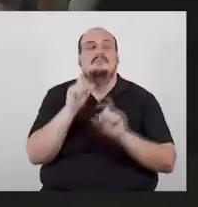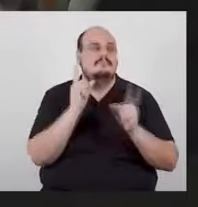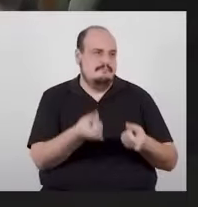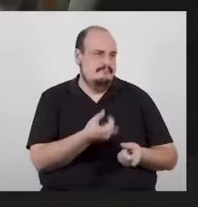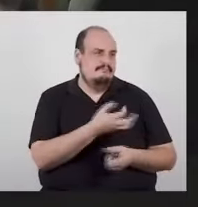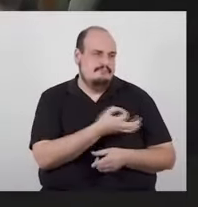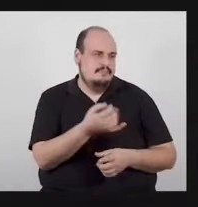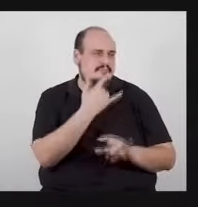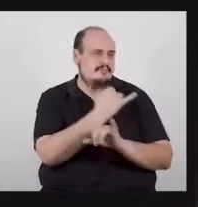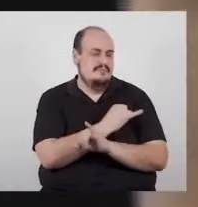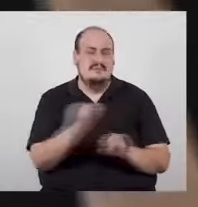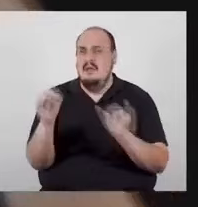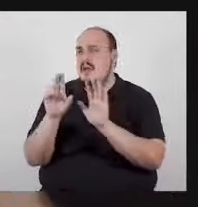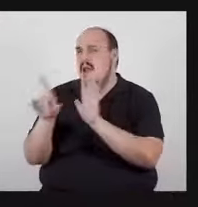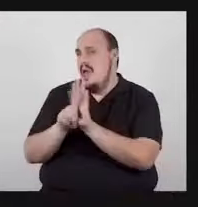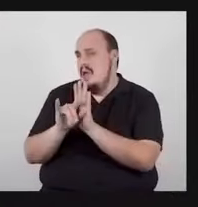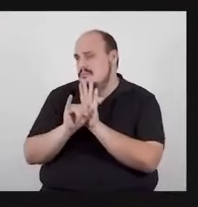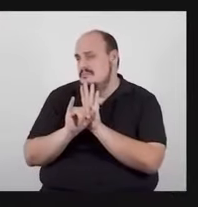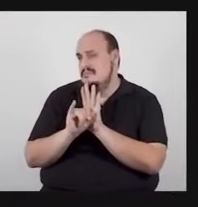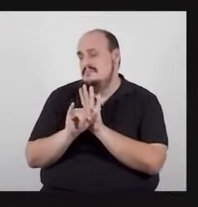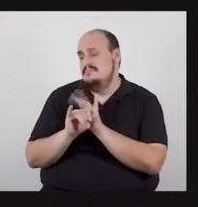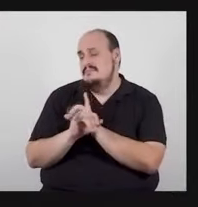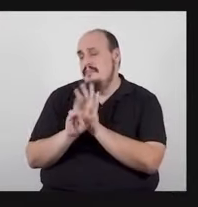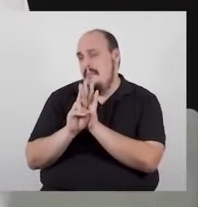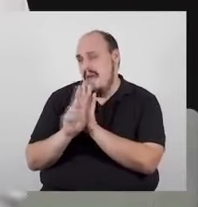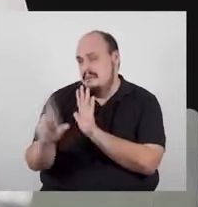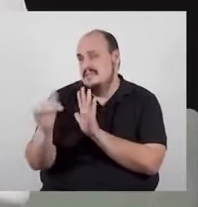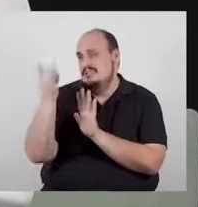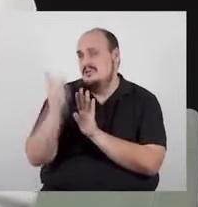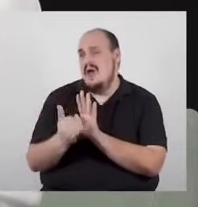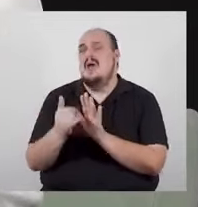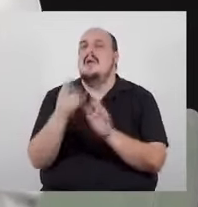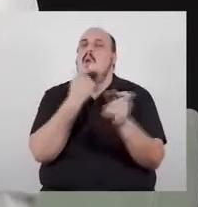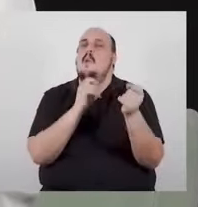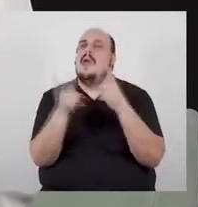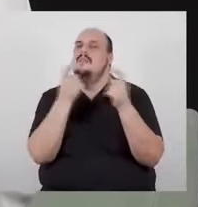tan permitido, tan marketinizado, no sé cómo se dice,